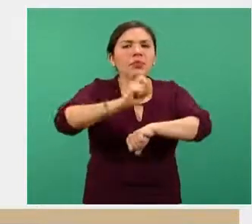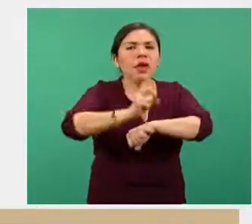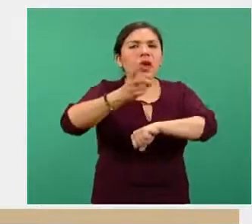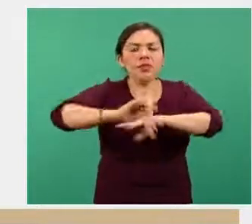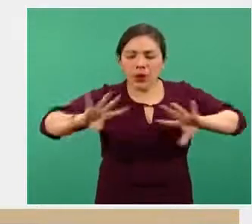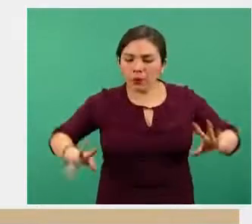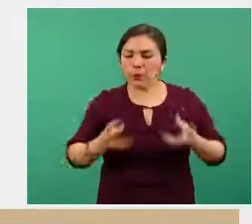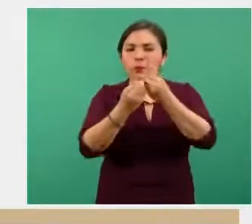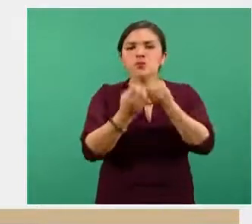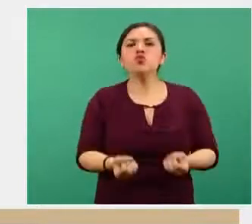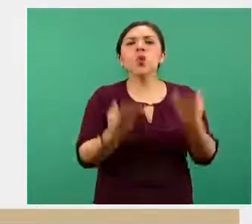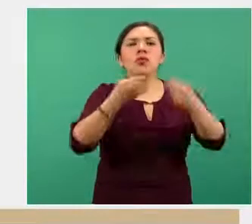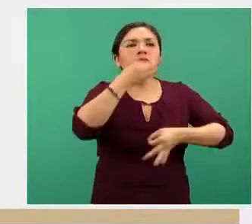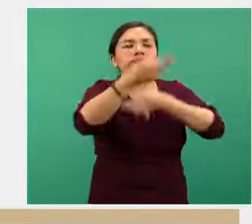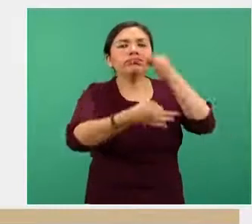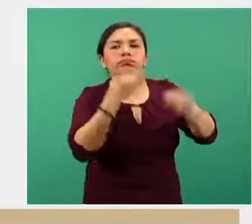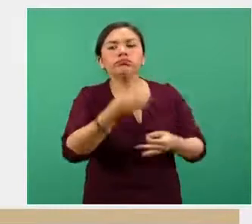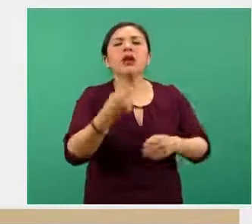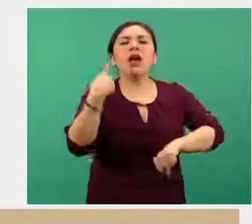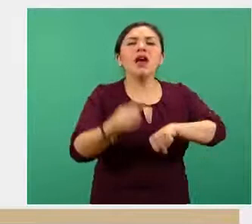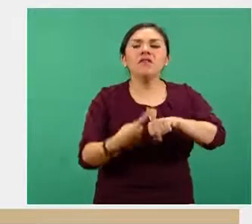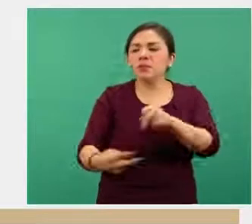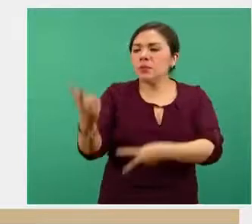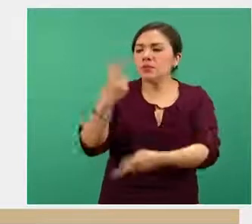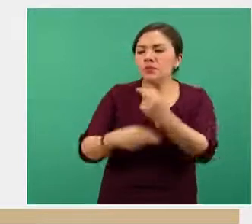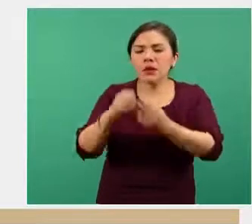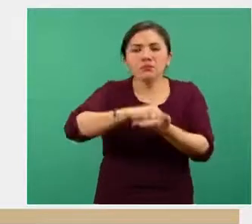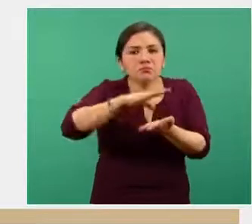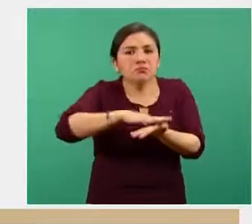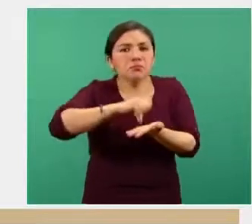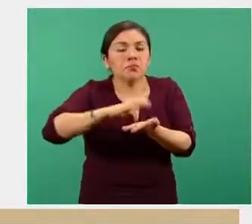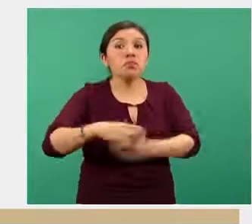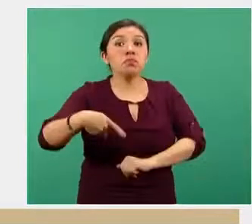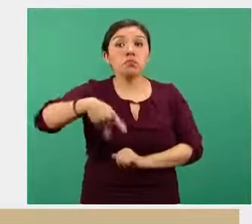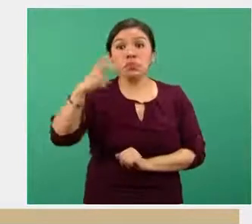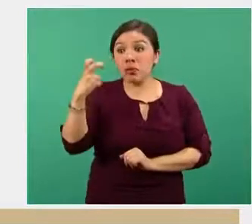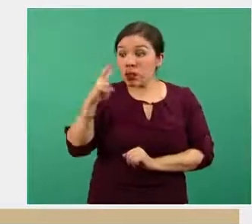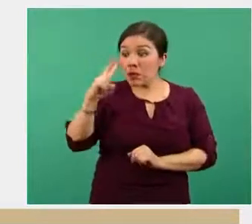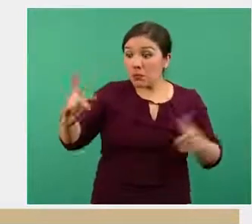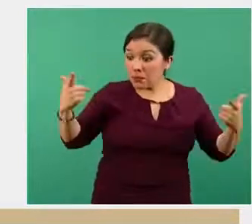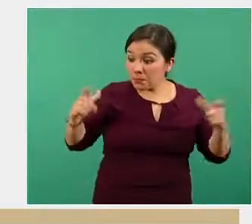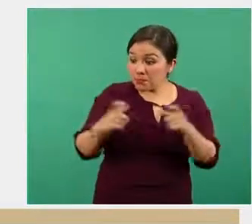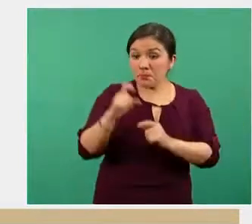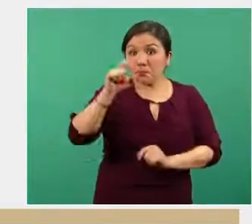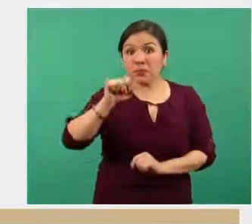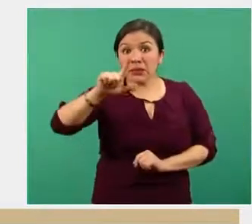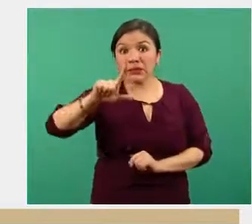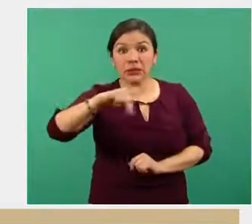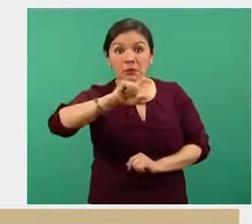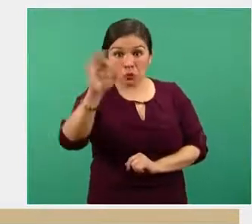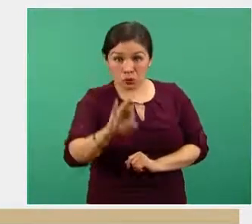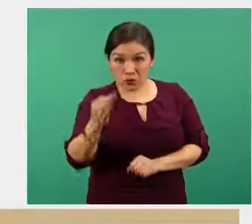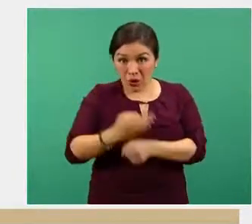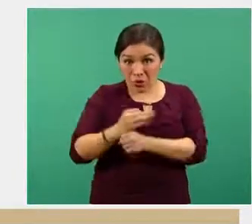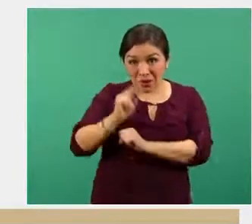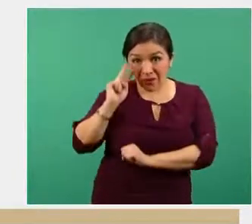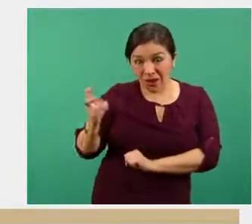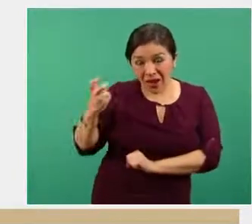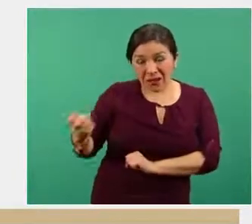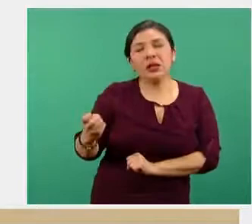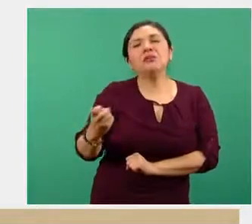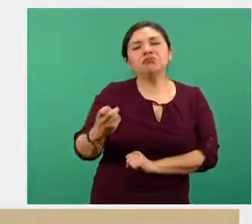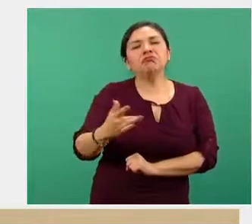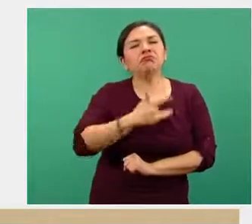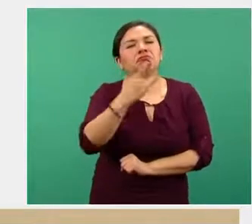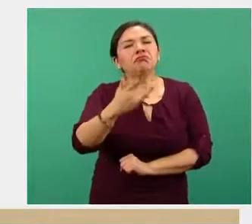nuevos casos que están siendo notificados por las entidades federativas. Sin embargo, con esta disminución de menos 27%, pues la